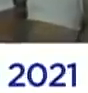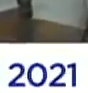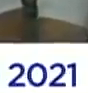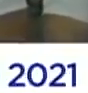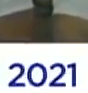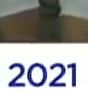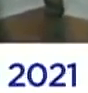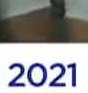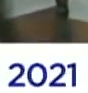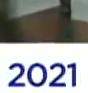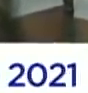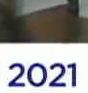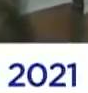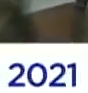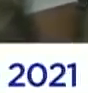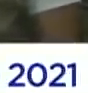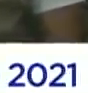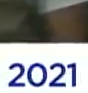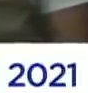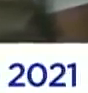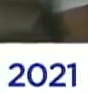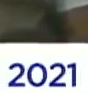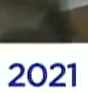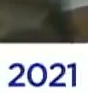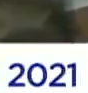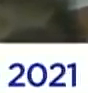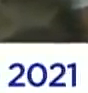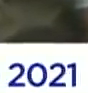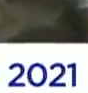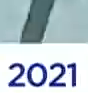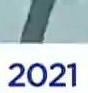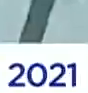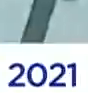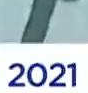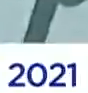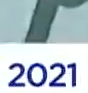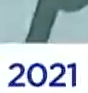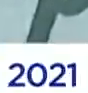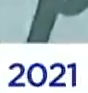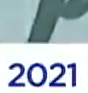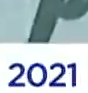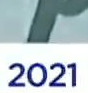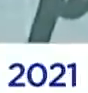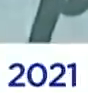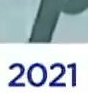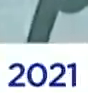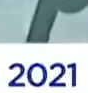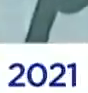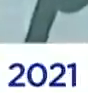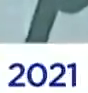Nacional Electoral de la República Bolivariana de Venezuela. Bueno, muy buenas noches